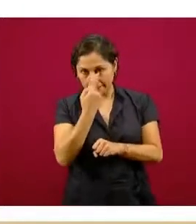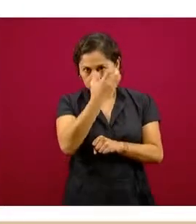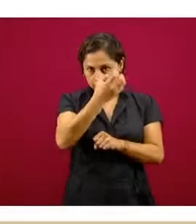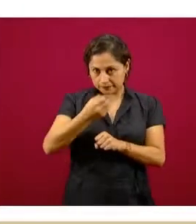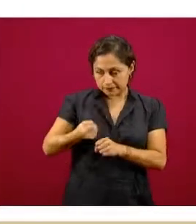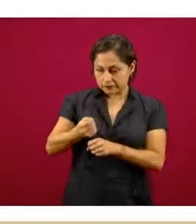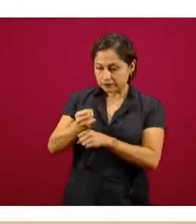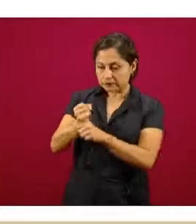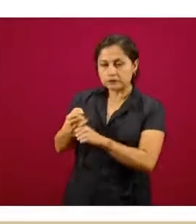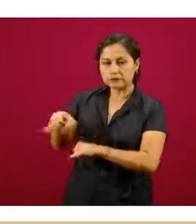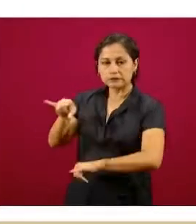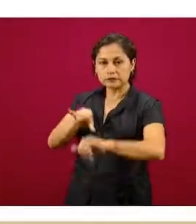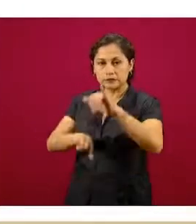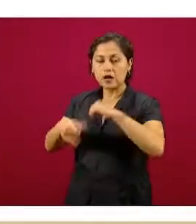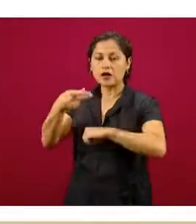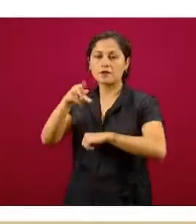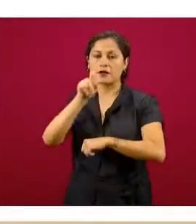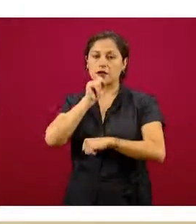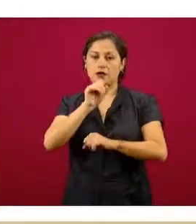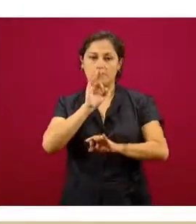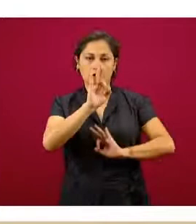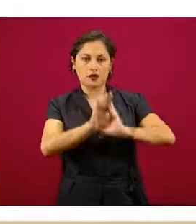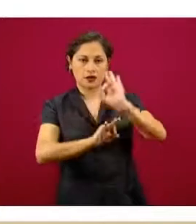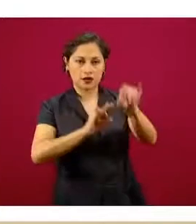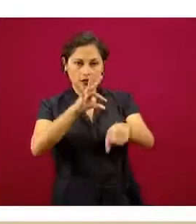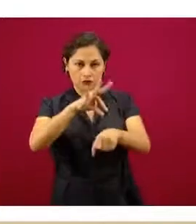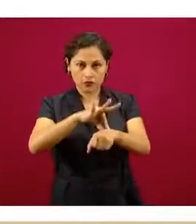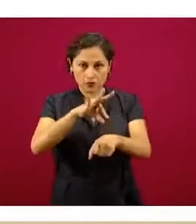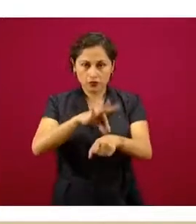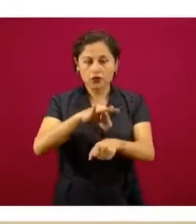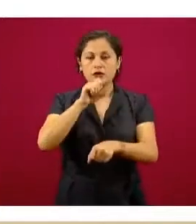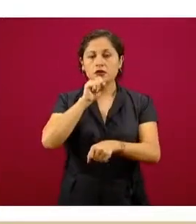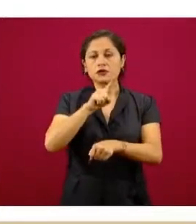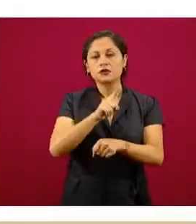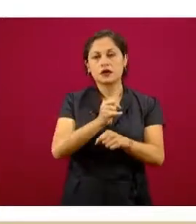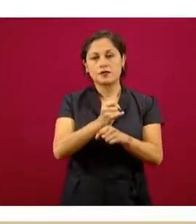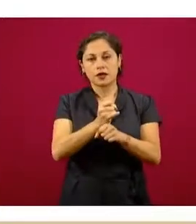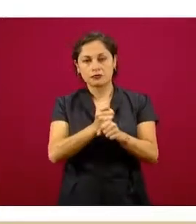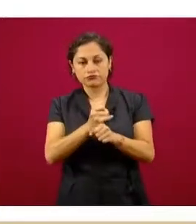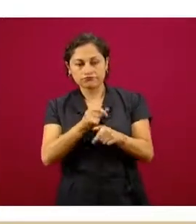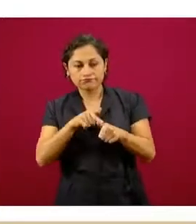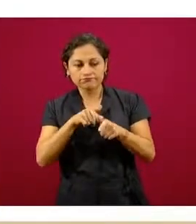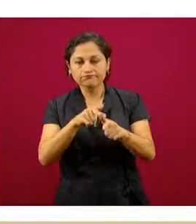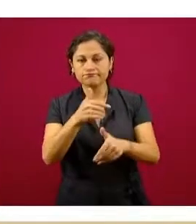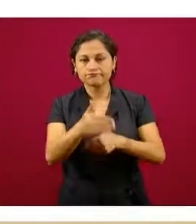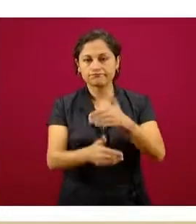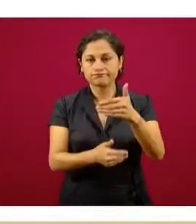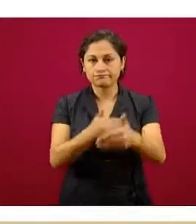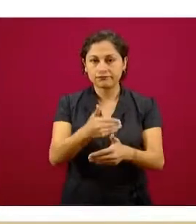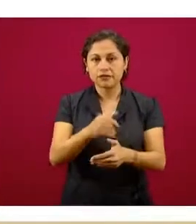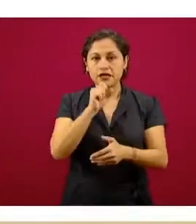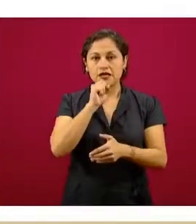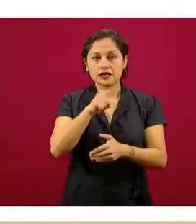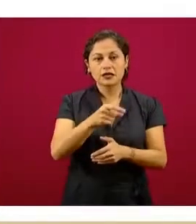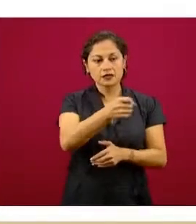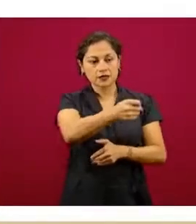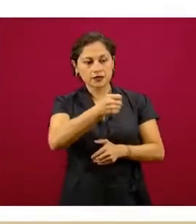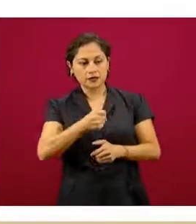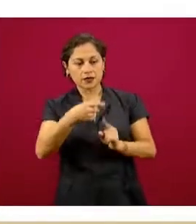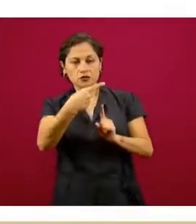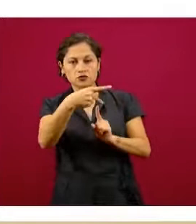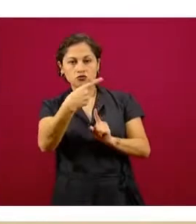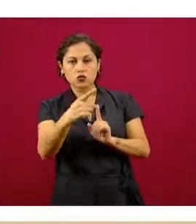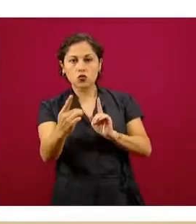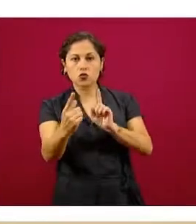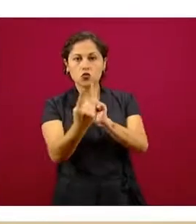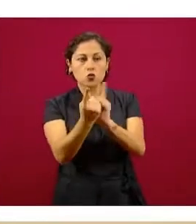además la atención médica, la identificación y seguimiento de los contactos, así como de la persona hasta su remisión